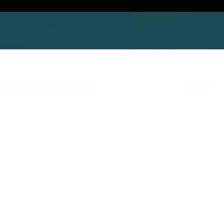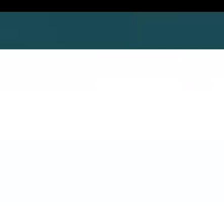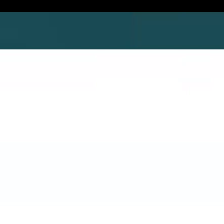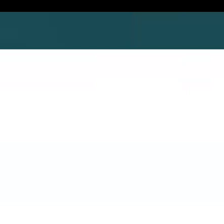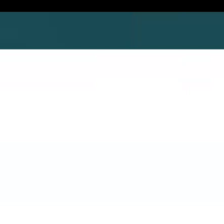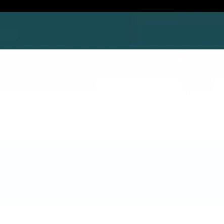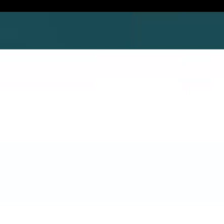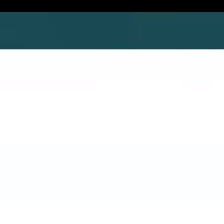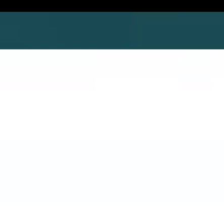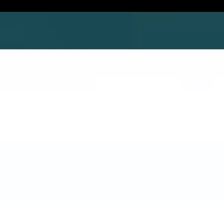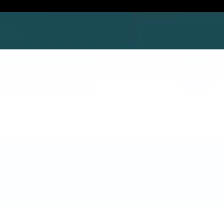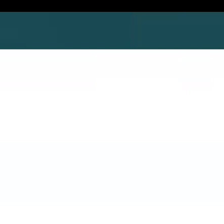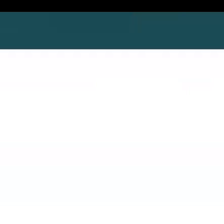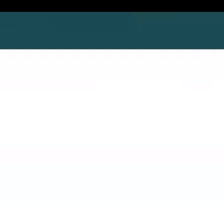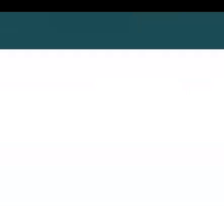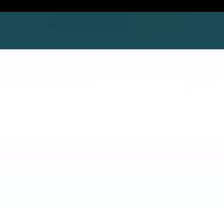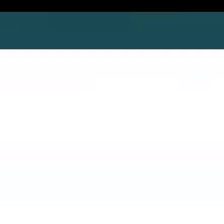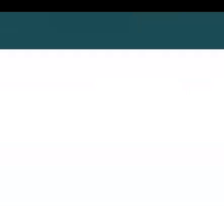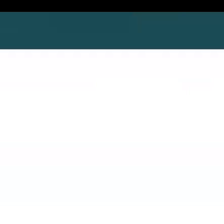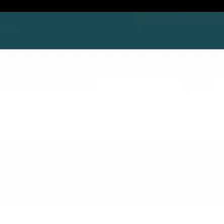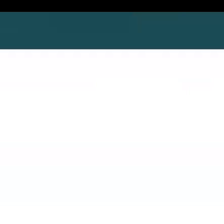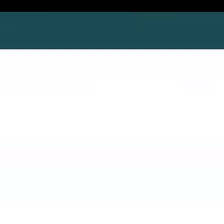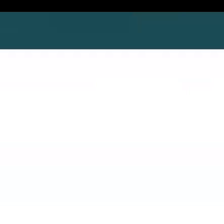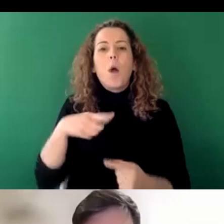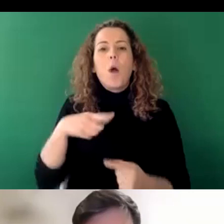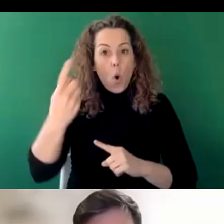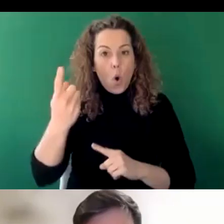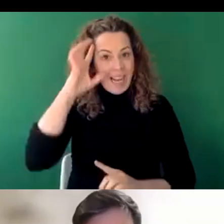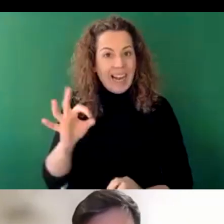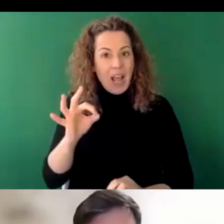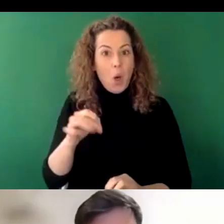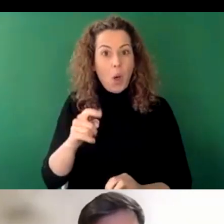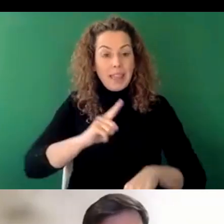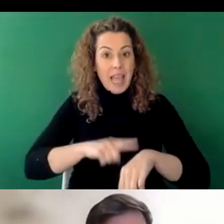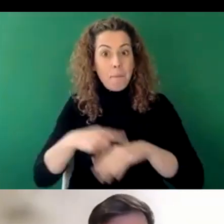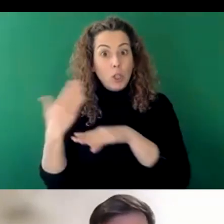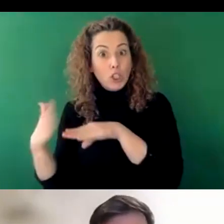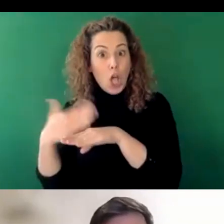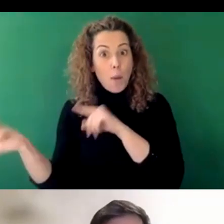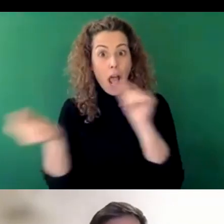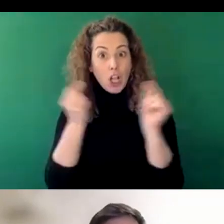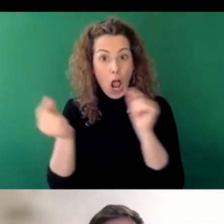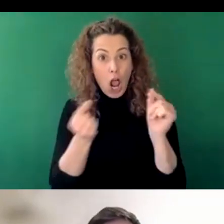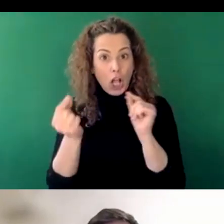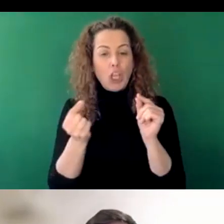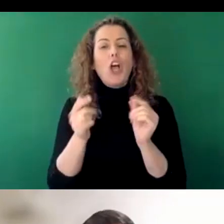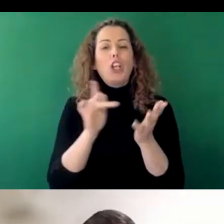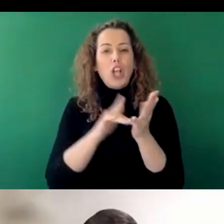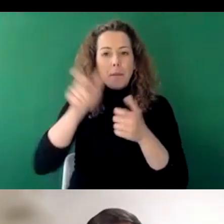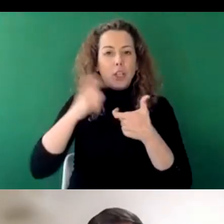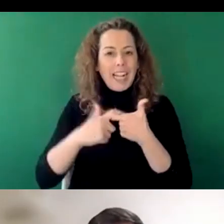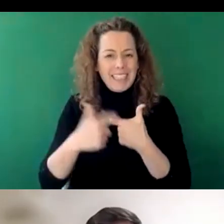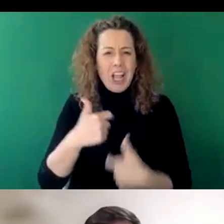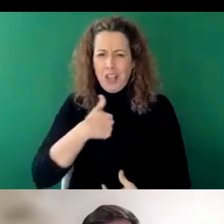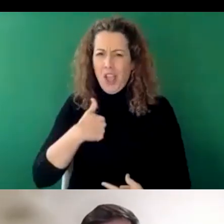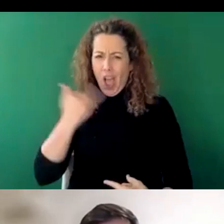se sepa interpretar bien y luego yo creo que en el ratito que nos quede de coloquio, aparte de los asistentes, yo